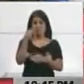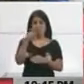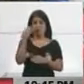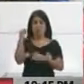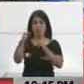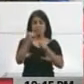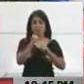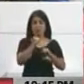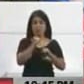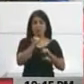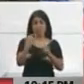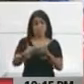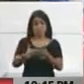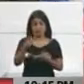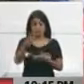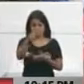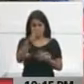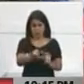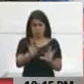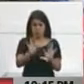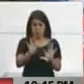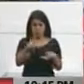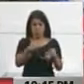como probablemente su hijo que sale a manifestar.